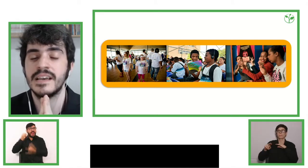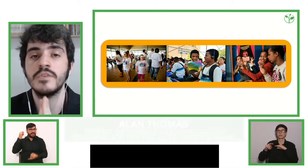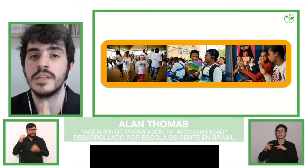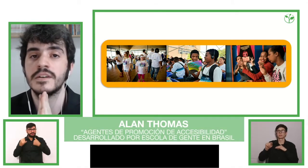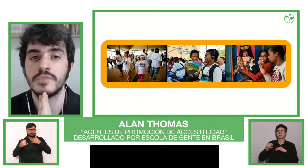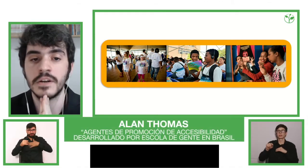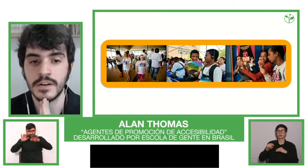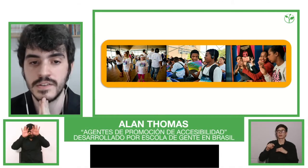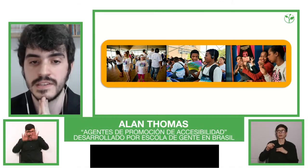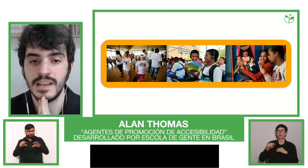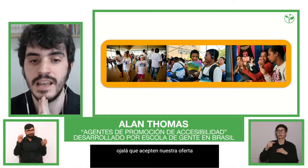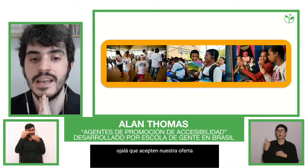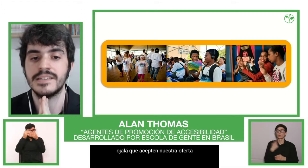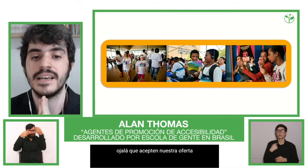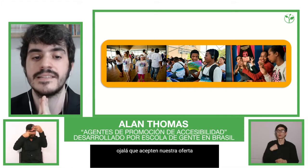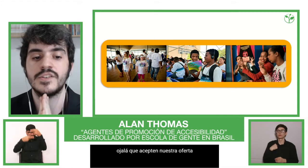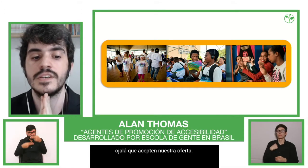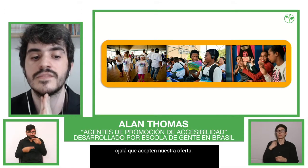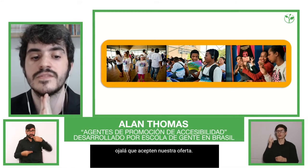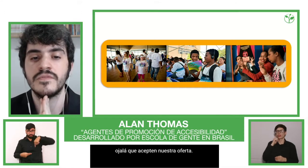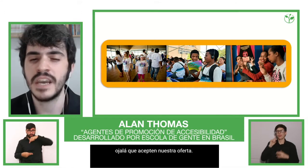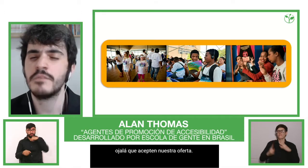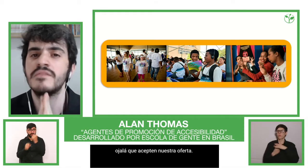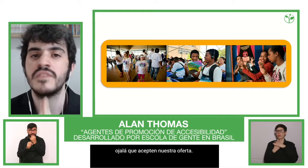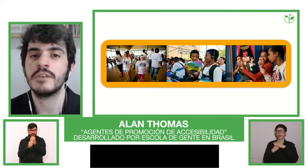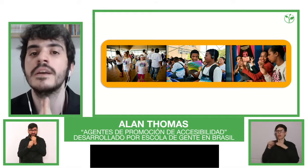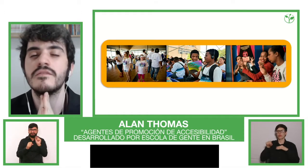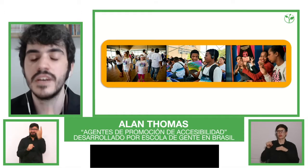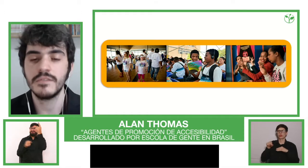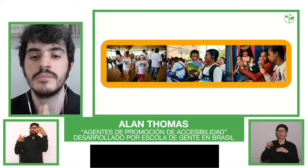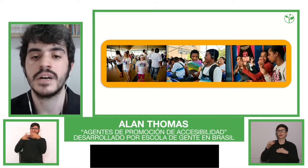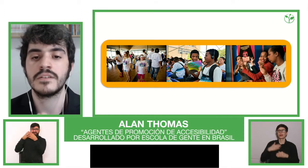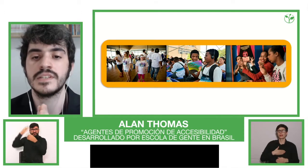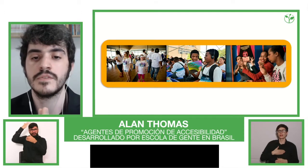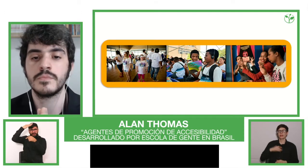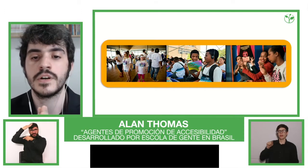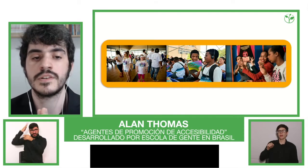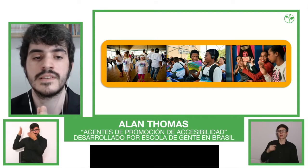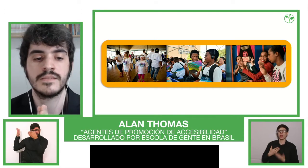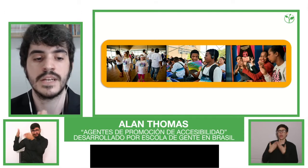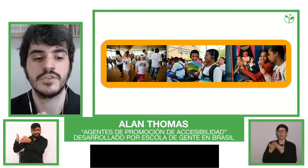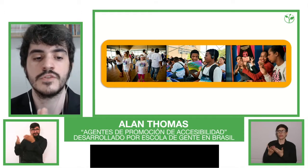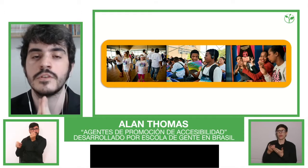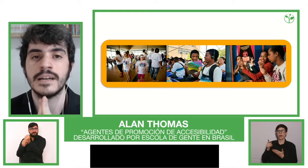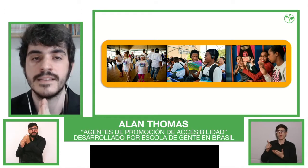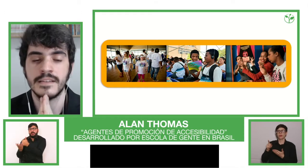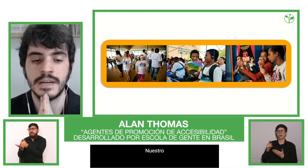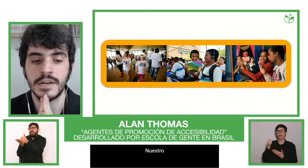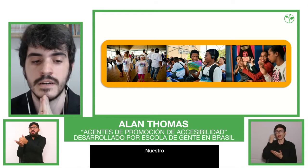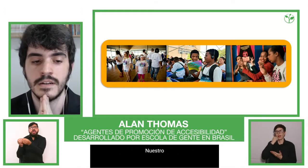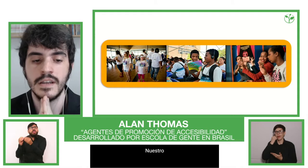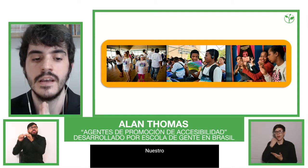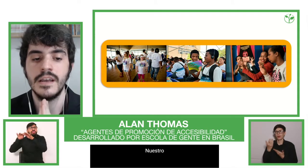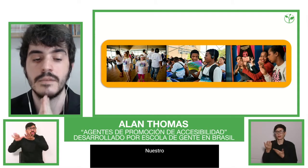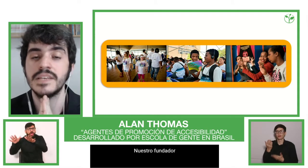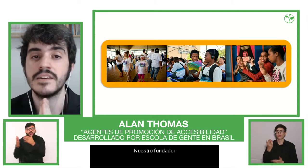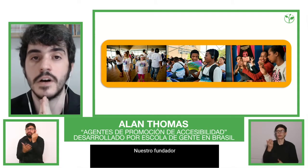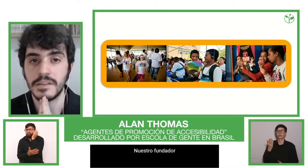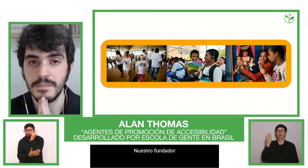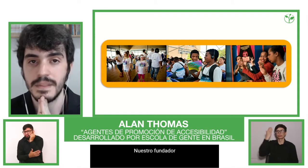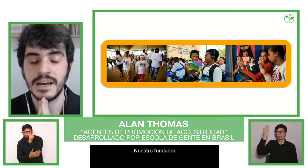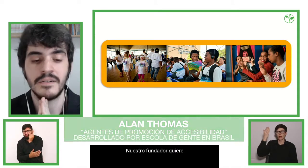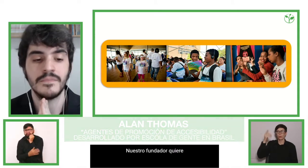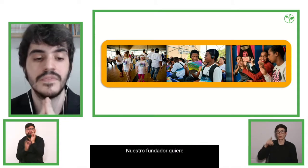Nuestro fundador quiere enviarles sus cariños y sus saludos y está muy